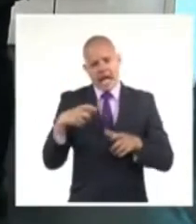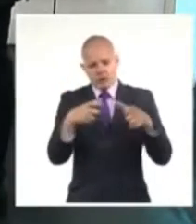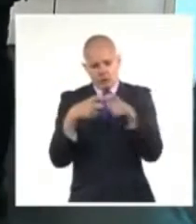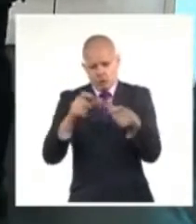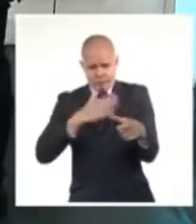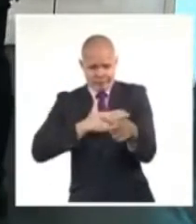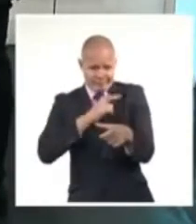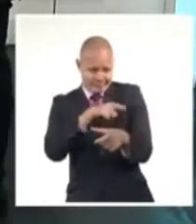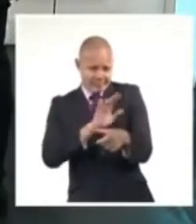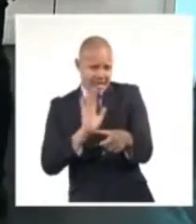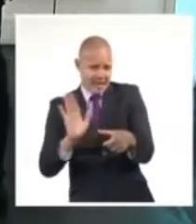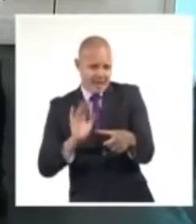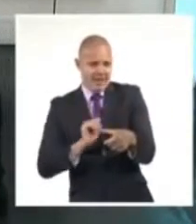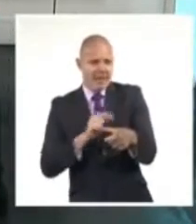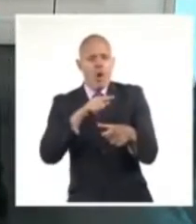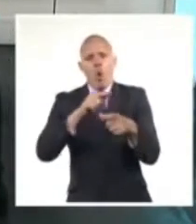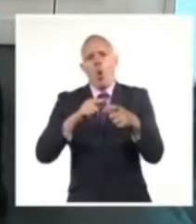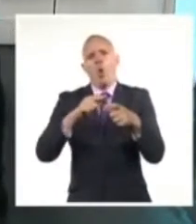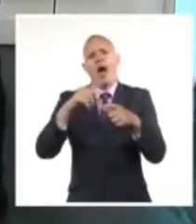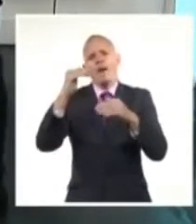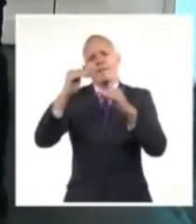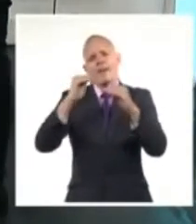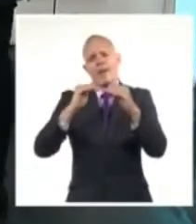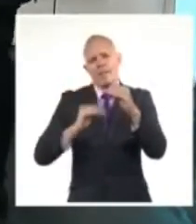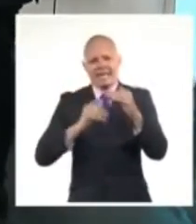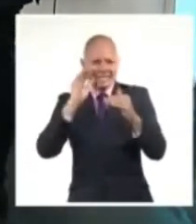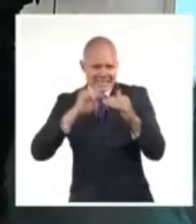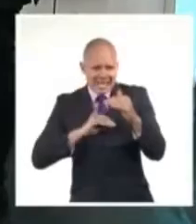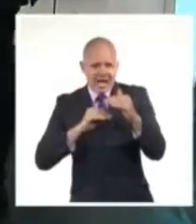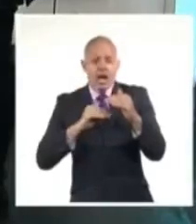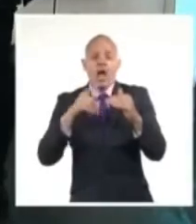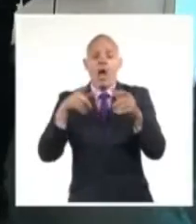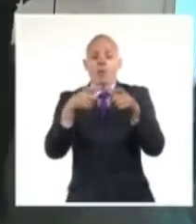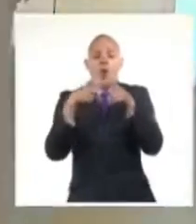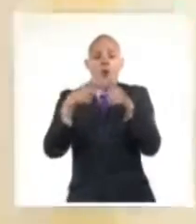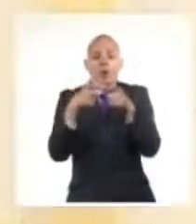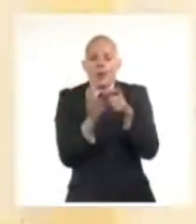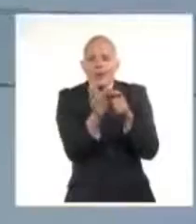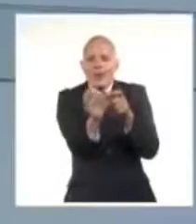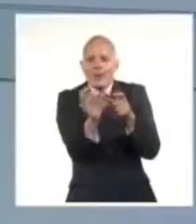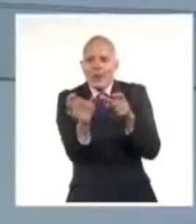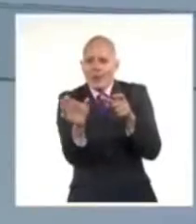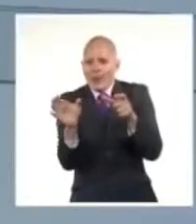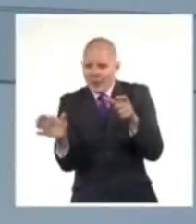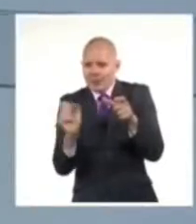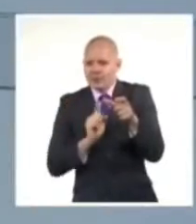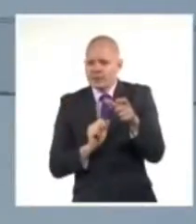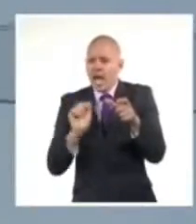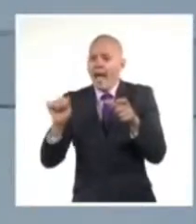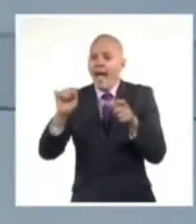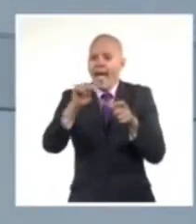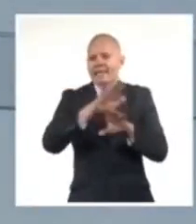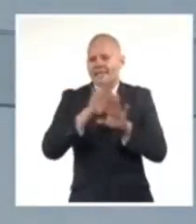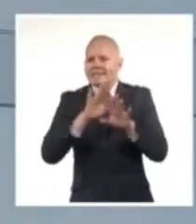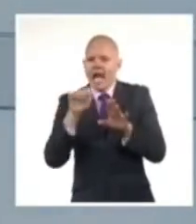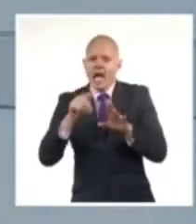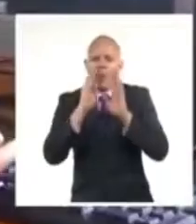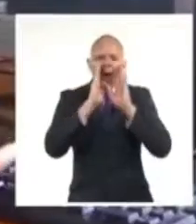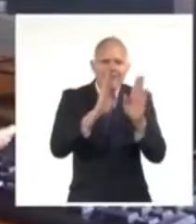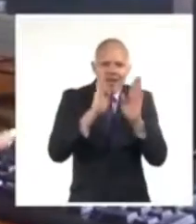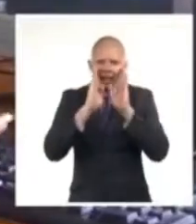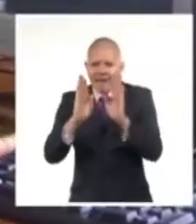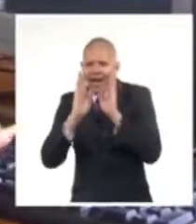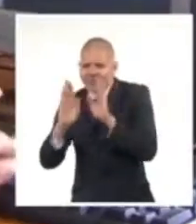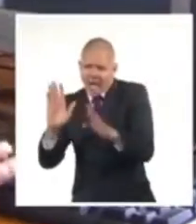está estructurada a través de sociedades científicas. Y estas sociedades científicas tienen determinadas temáticas o determinados